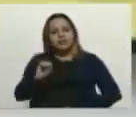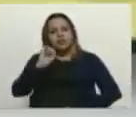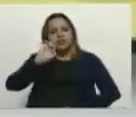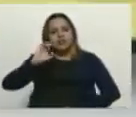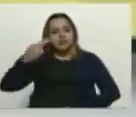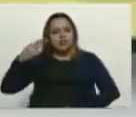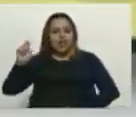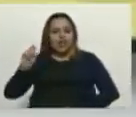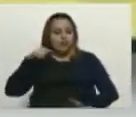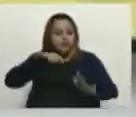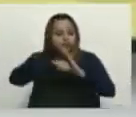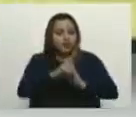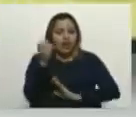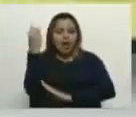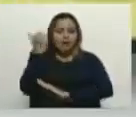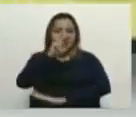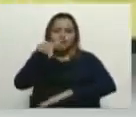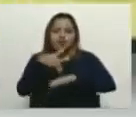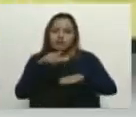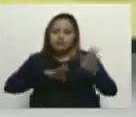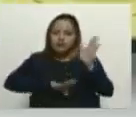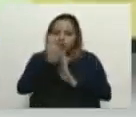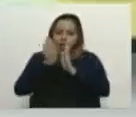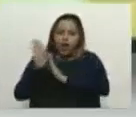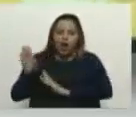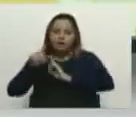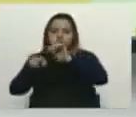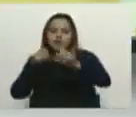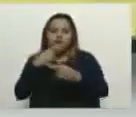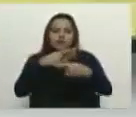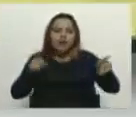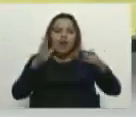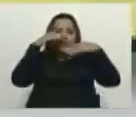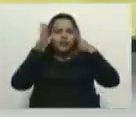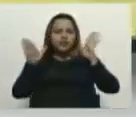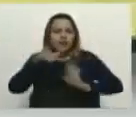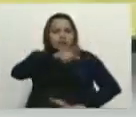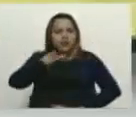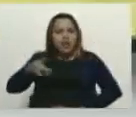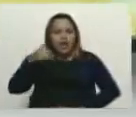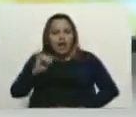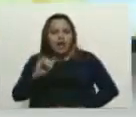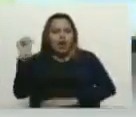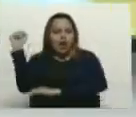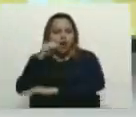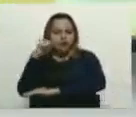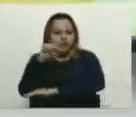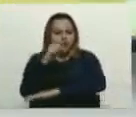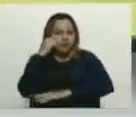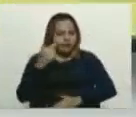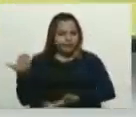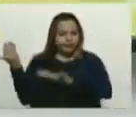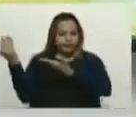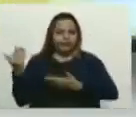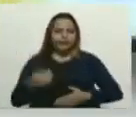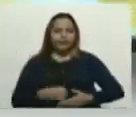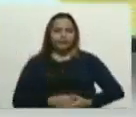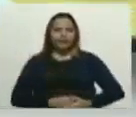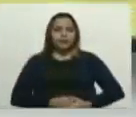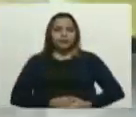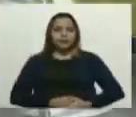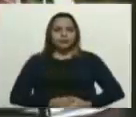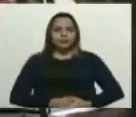Federal Legislativo, donde se desarrolla la consulta pública de la Ley de Atención a Personas que se encuentran en el espectro autista. Adelante, Giselle, te escuchamos. Las